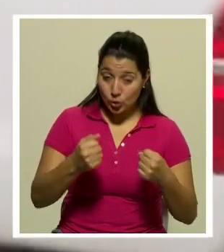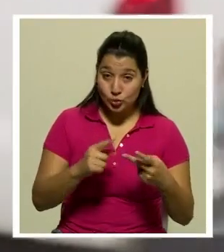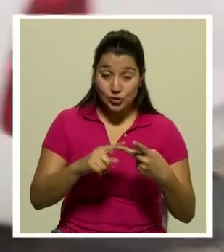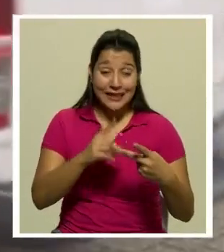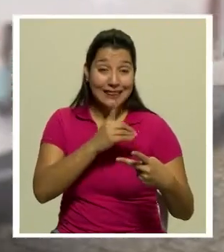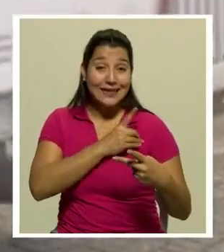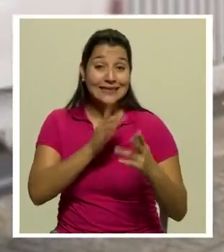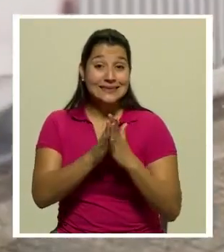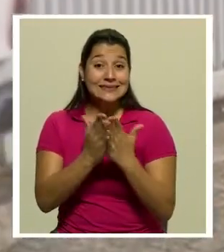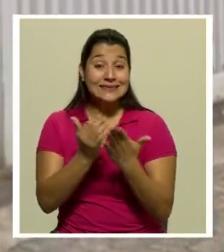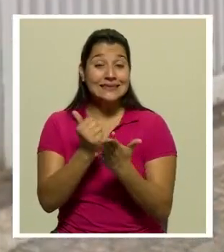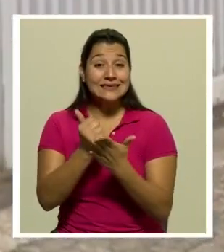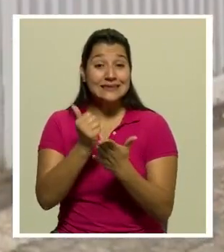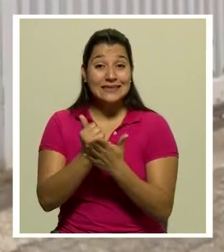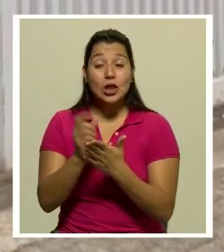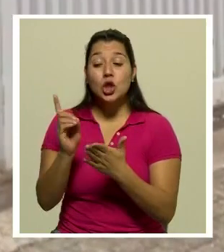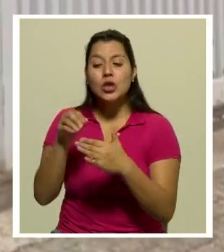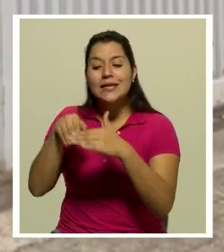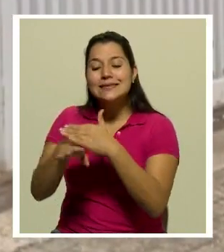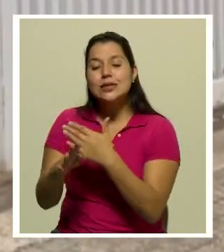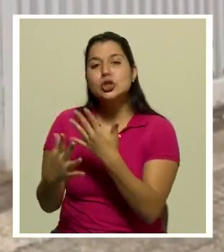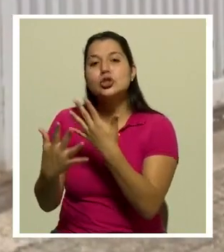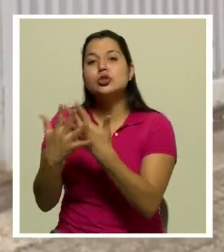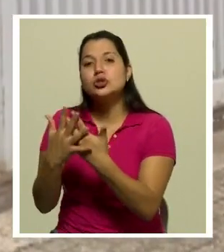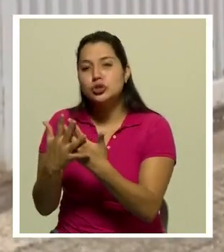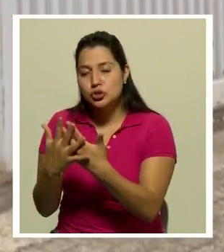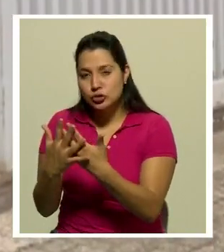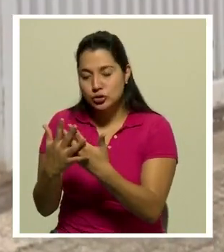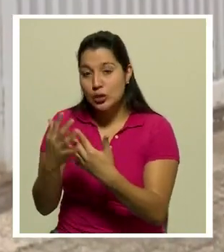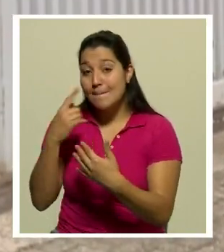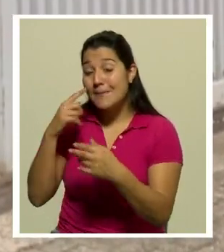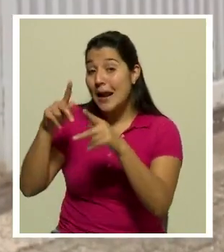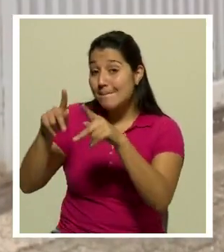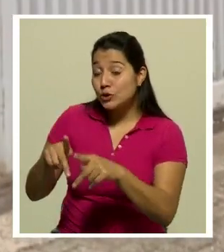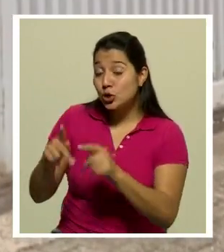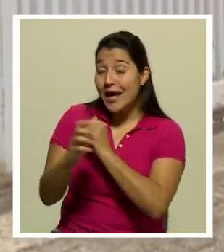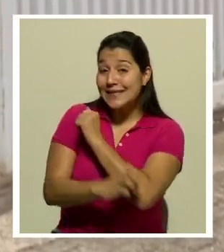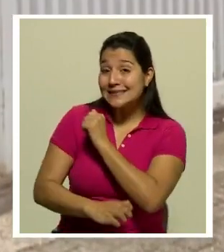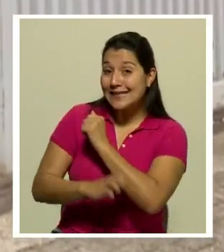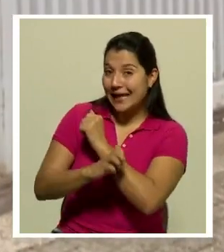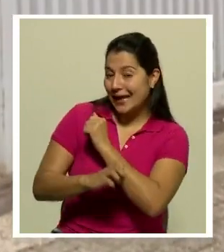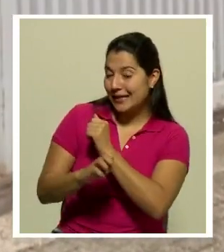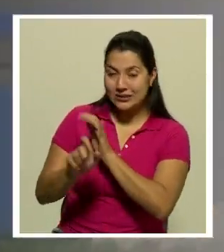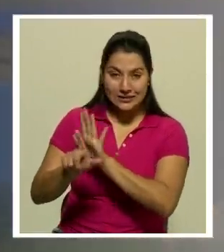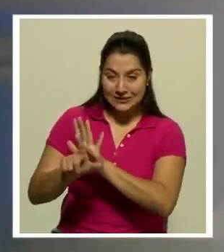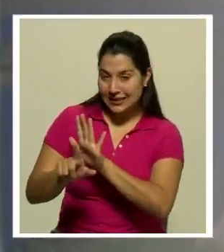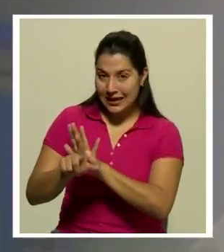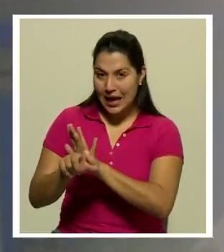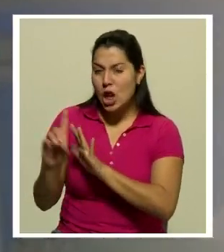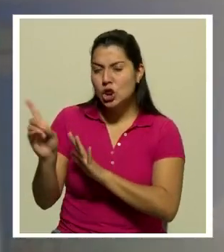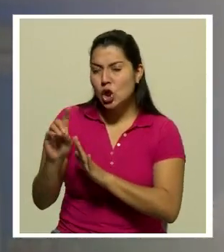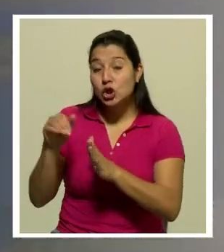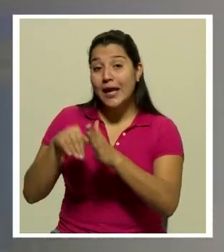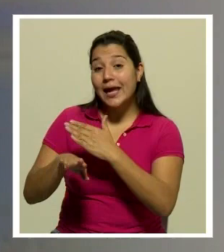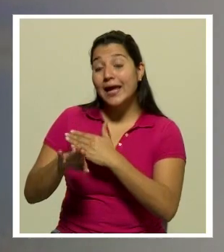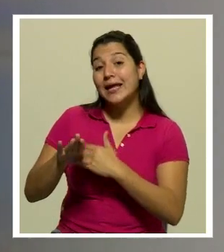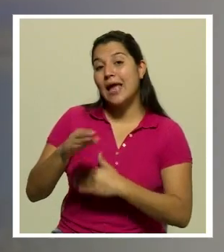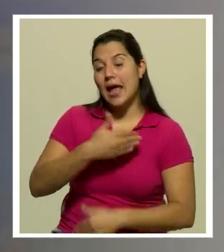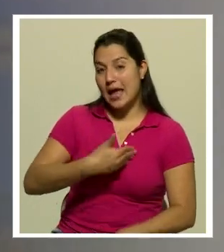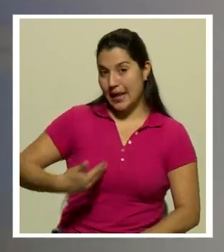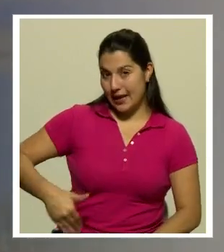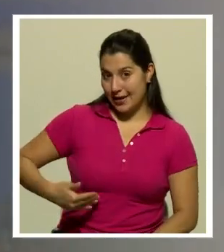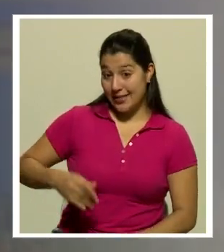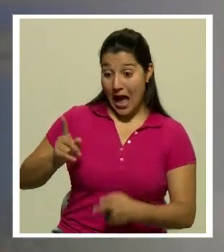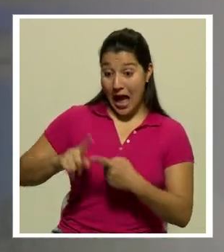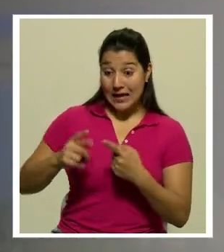al Centro de Aprehensión Regional Central para Migrantes en Condición Irregular ubicado en los Lagos de Heredia. Hasta este martes 5 de mayo